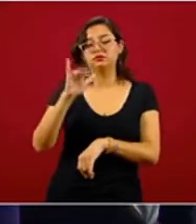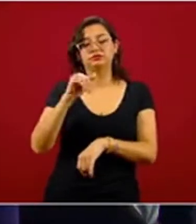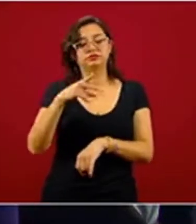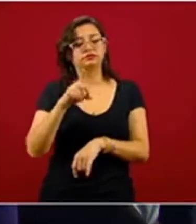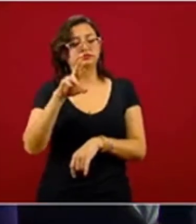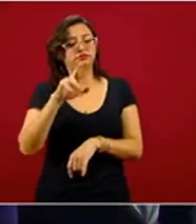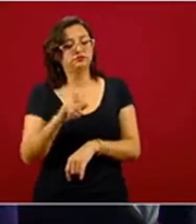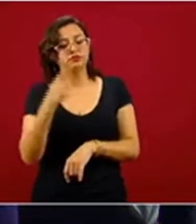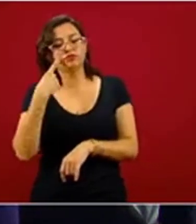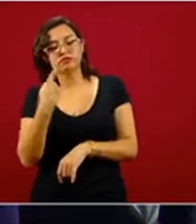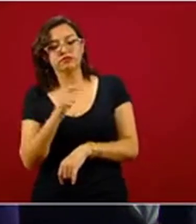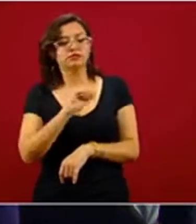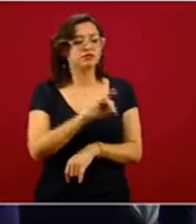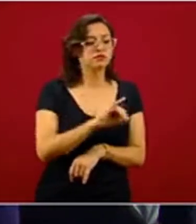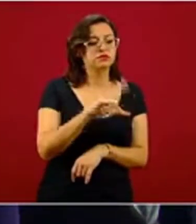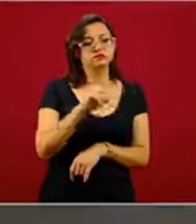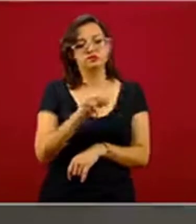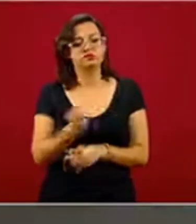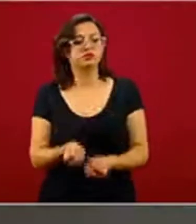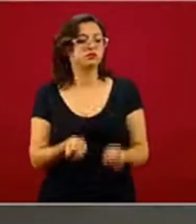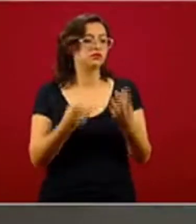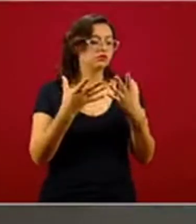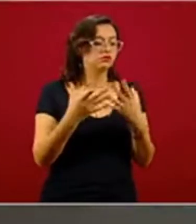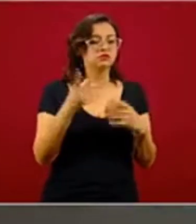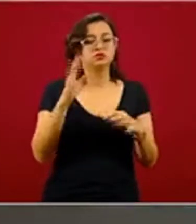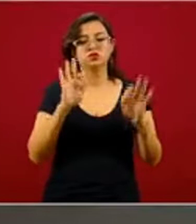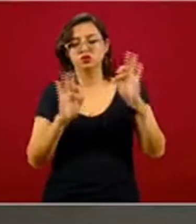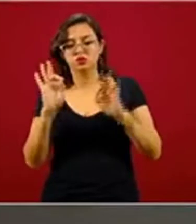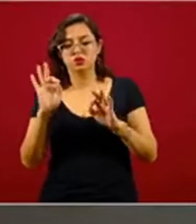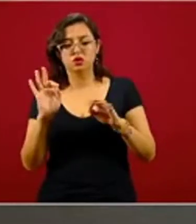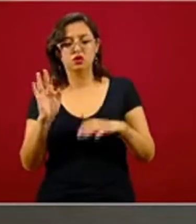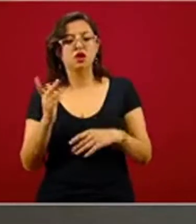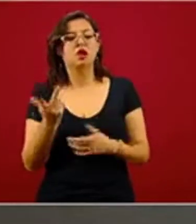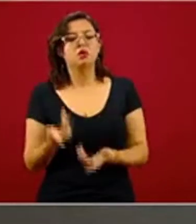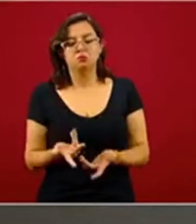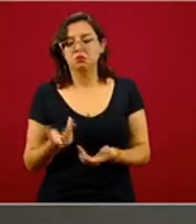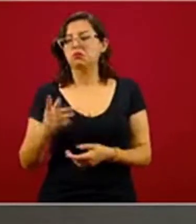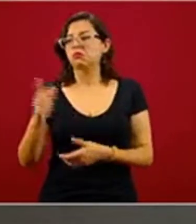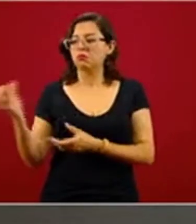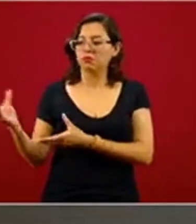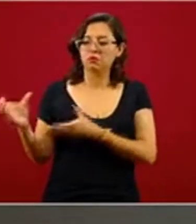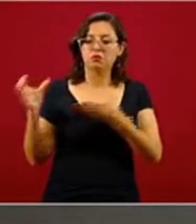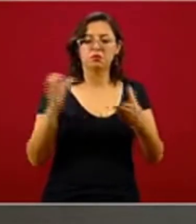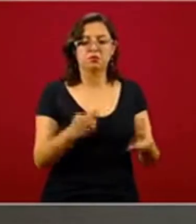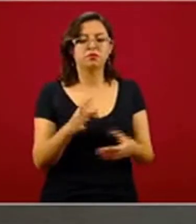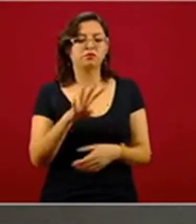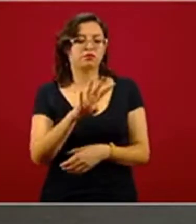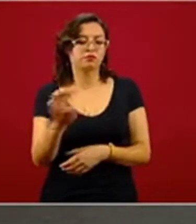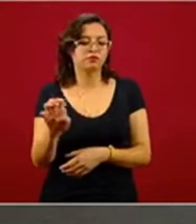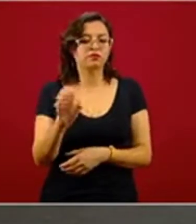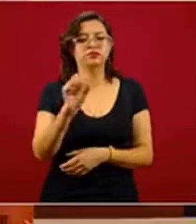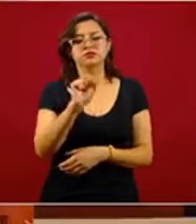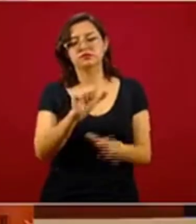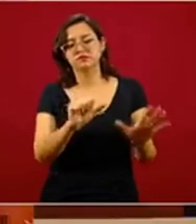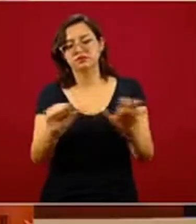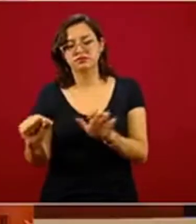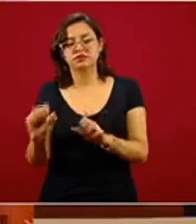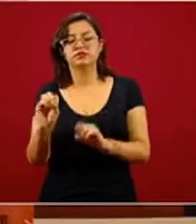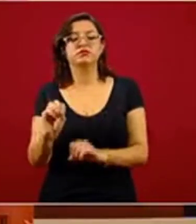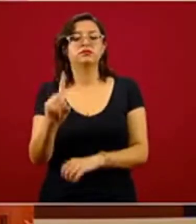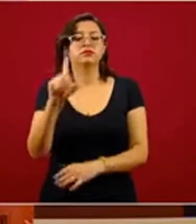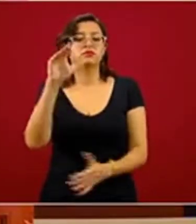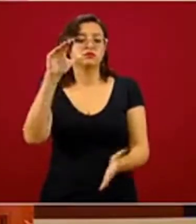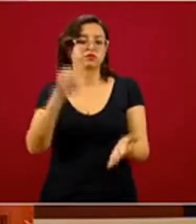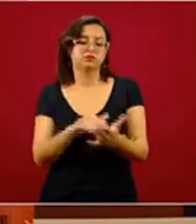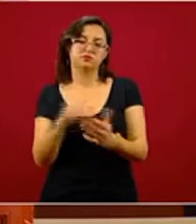porcentaje de positividad, de cómo van los casos sospechosos, envía paquetes de 400, 600 o 1,000 pruebas para que los laboratorios